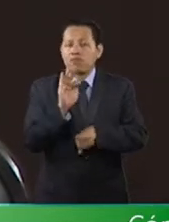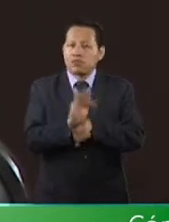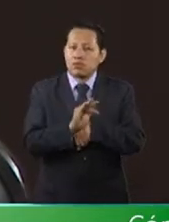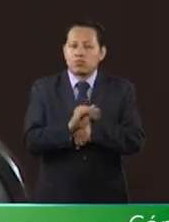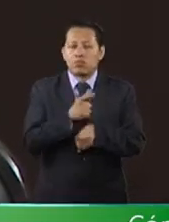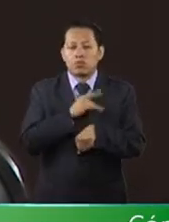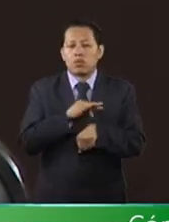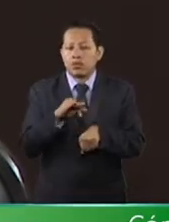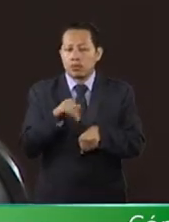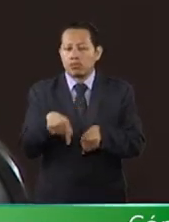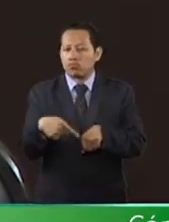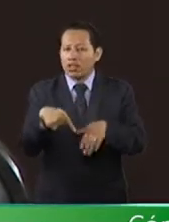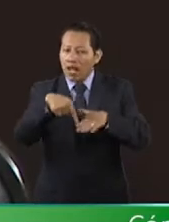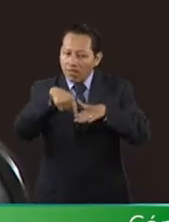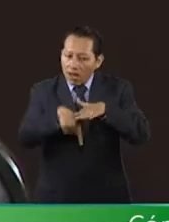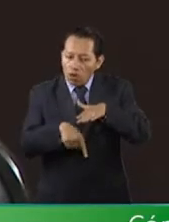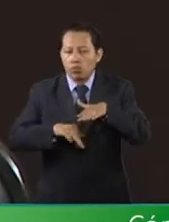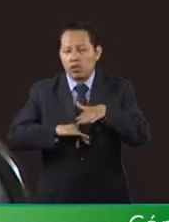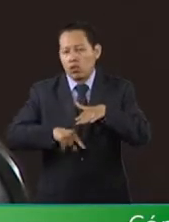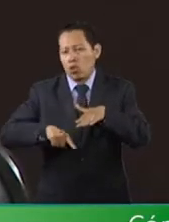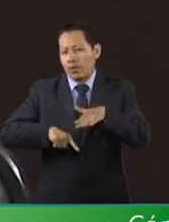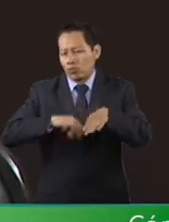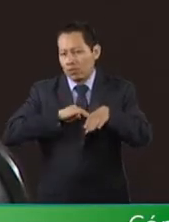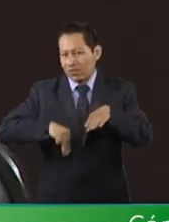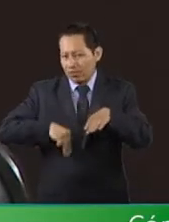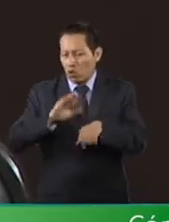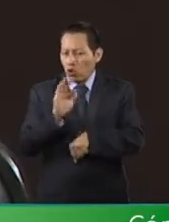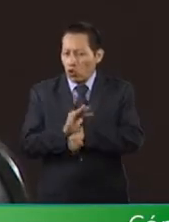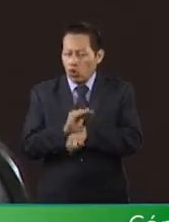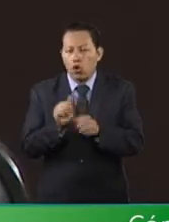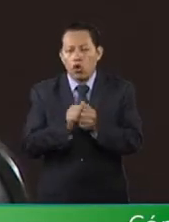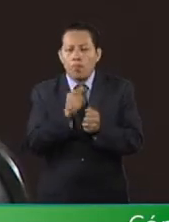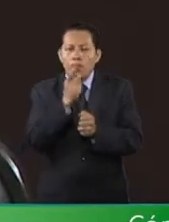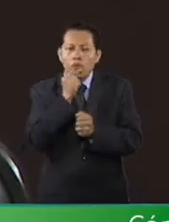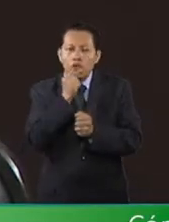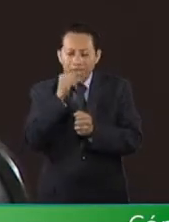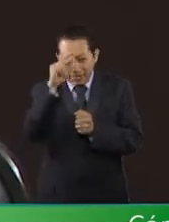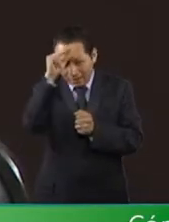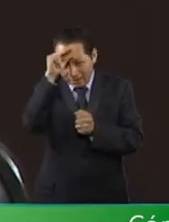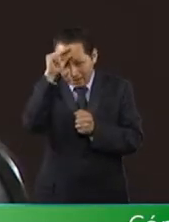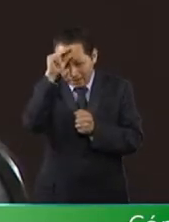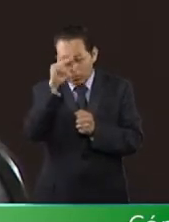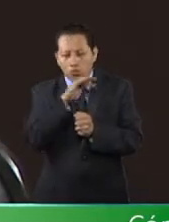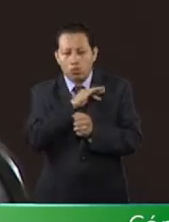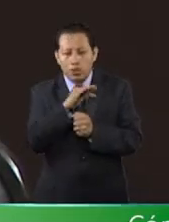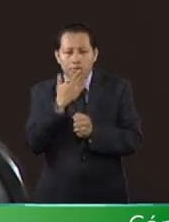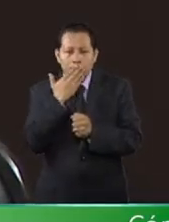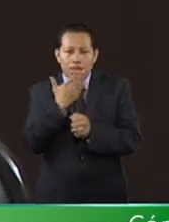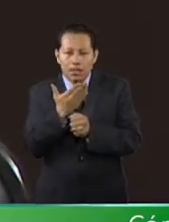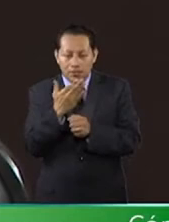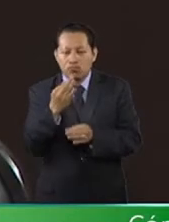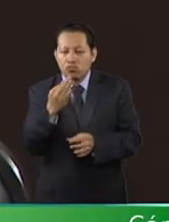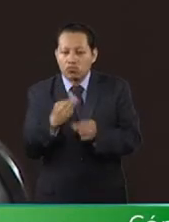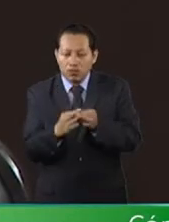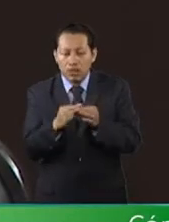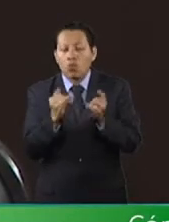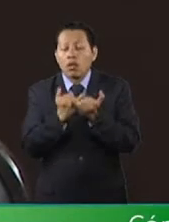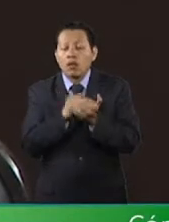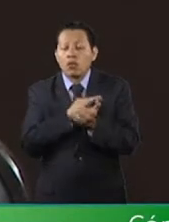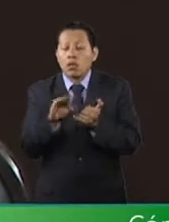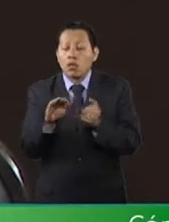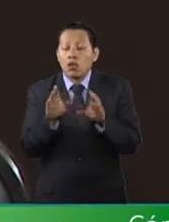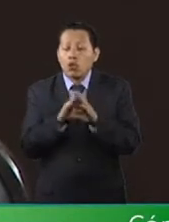al Estado desde abajo desde el municipio con policías inteligentes y capaces y unas fuerzas